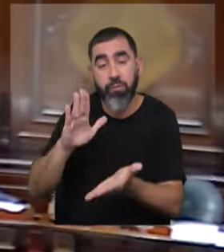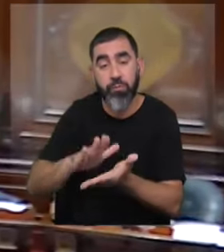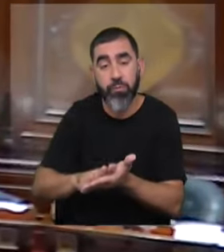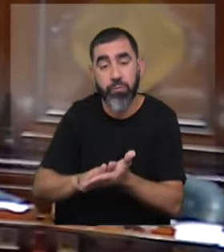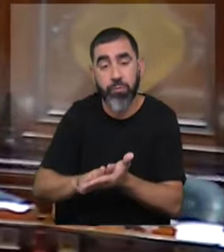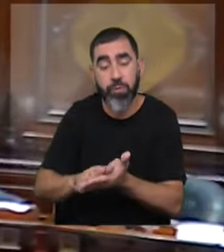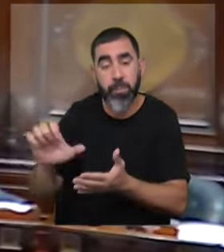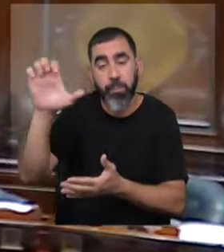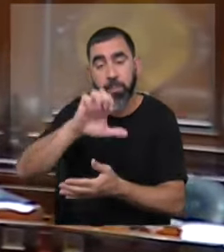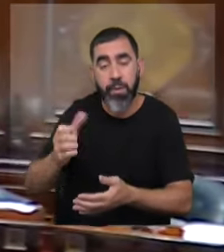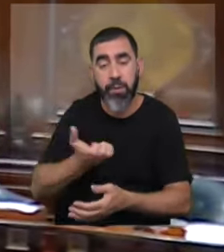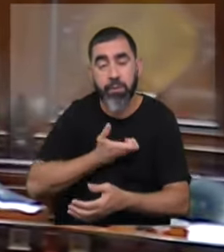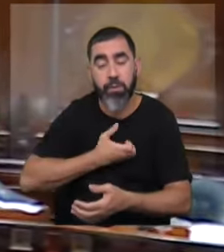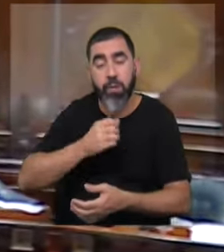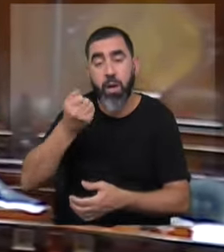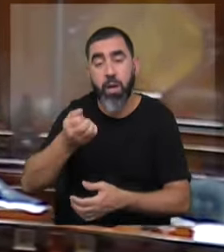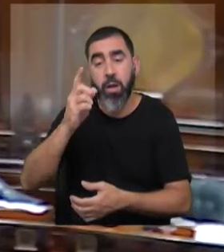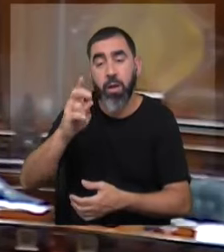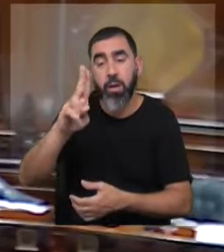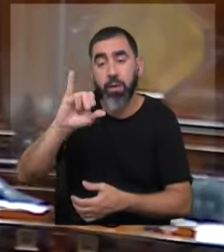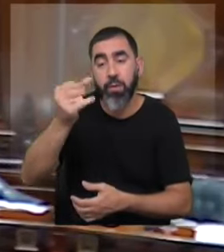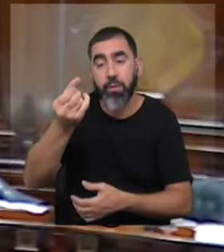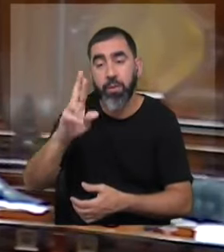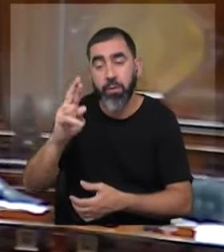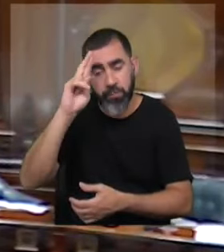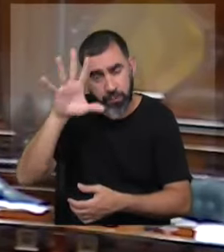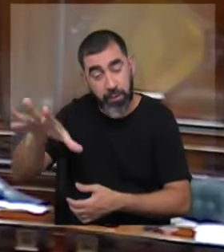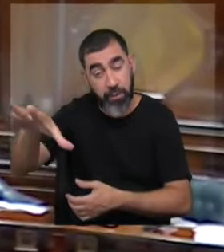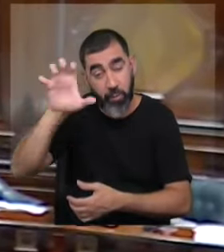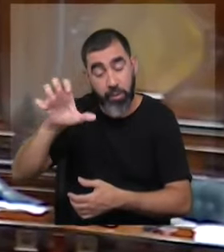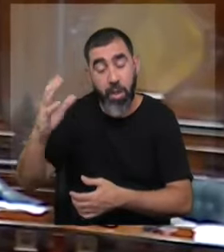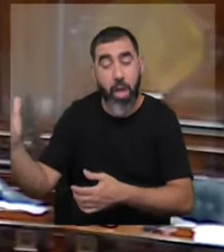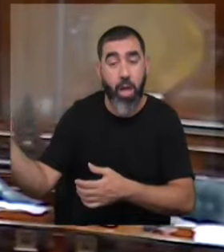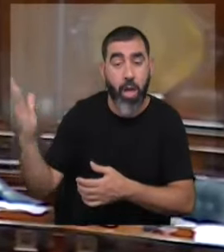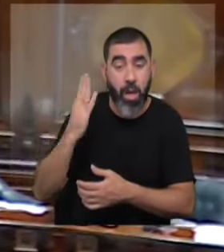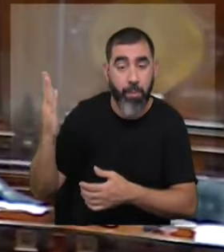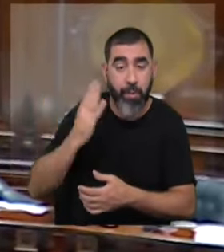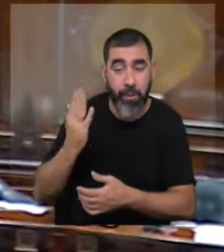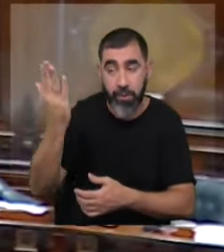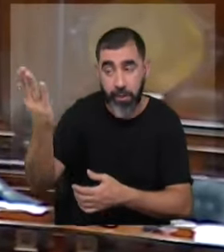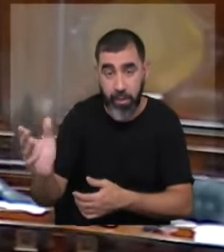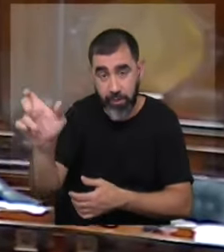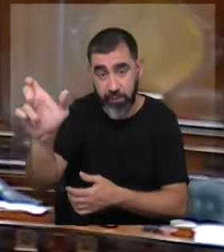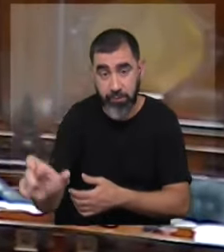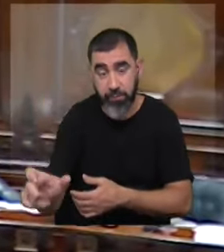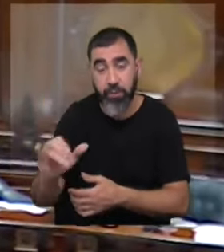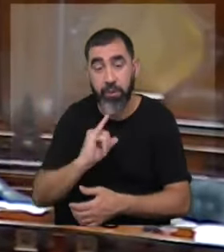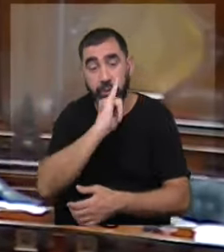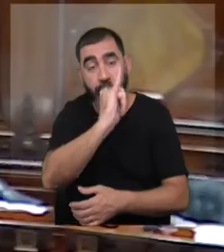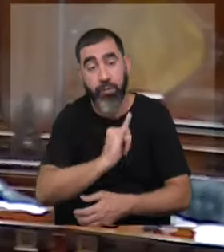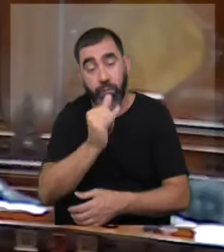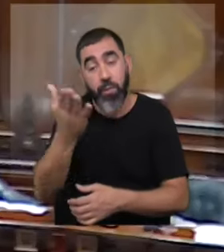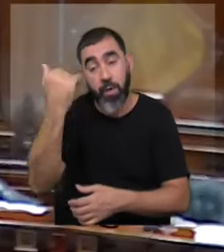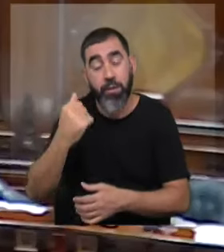el empresario asesinado Gonzalo Aguiar. Recordó que recibió amenazas de ese empresario, las que comunicó a los